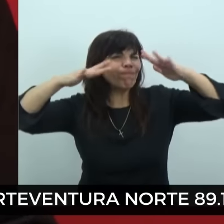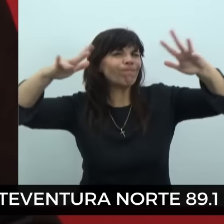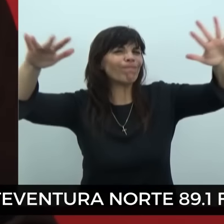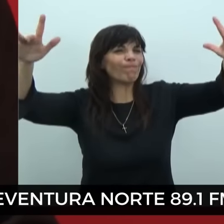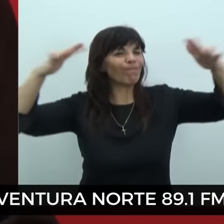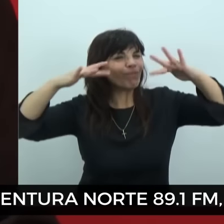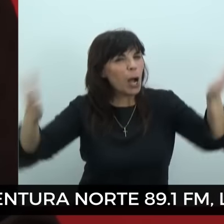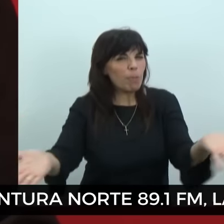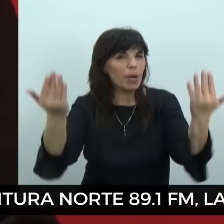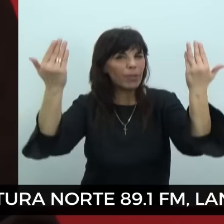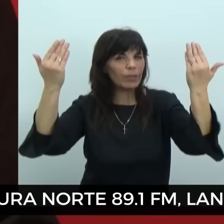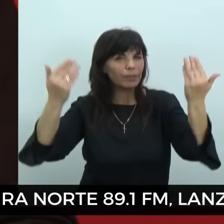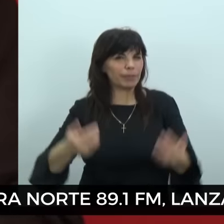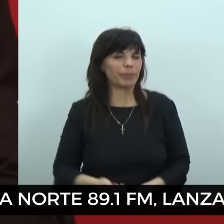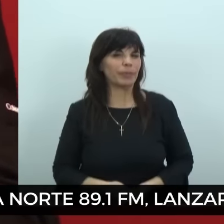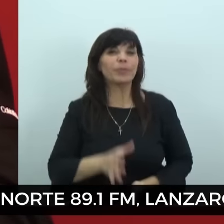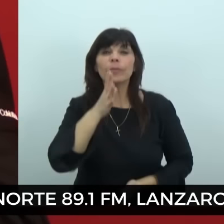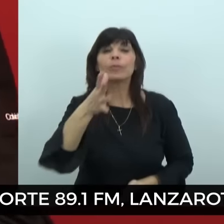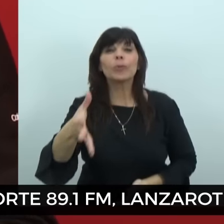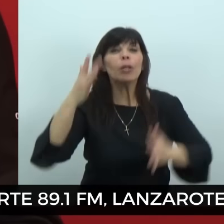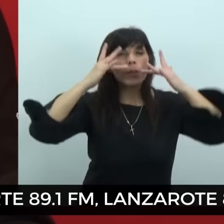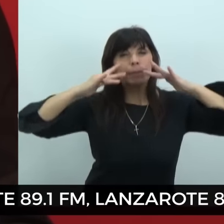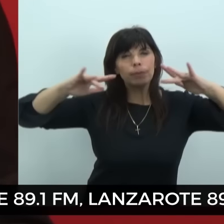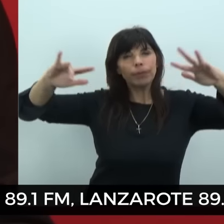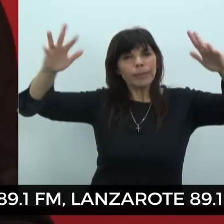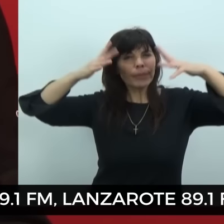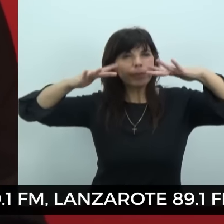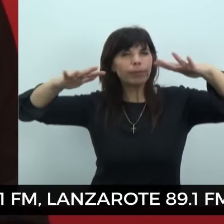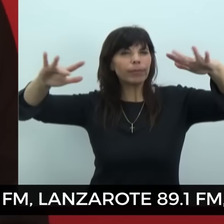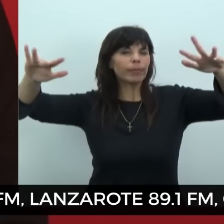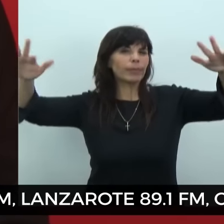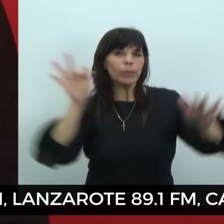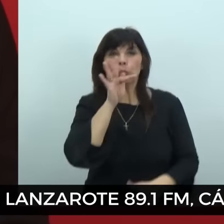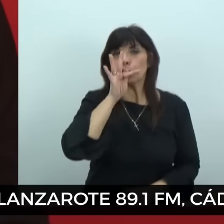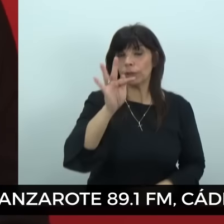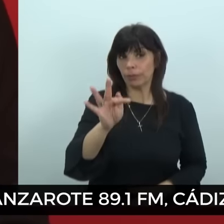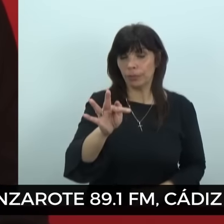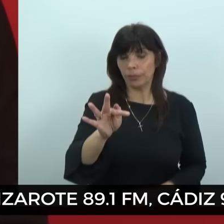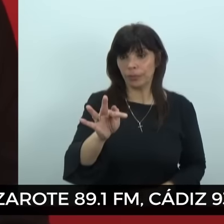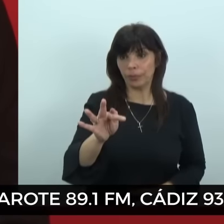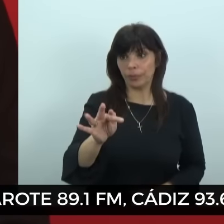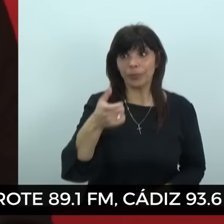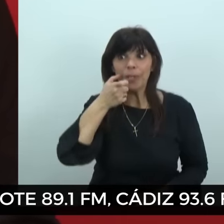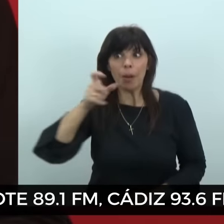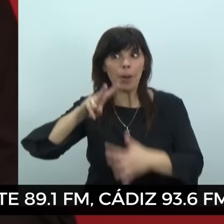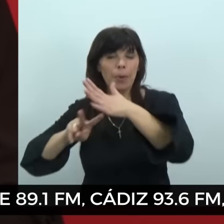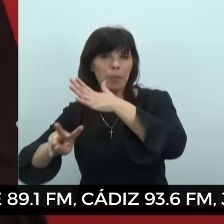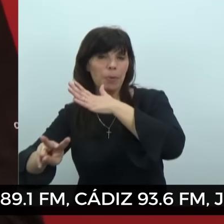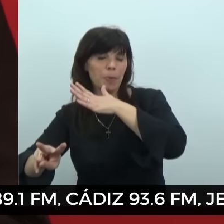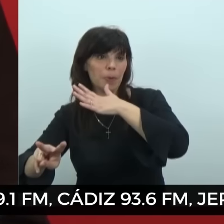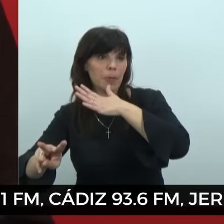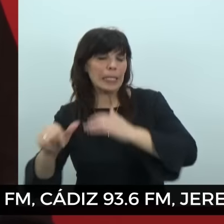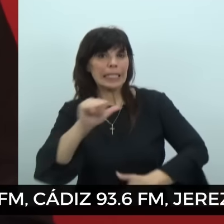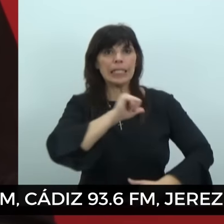Atrévete a soñar. Porque el sueño, la promesa, la palabra profética, es algo